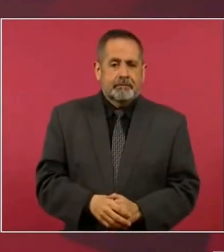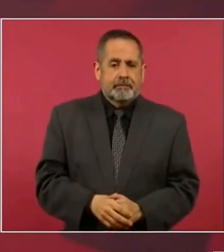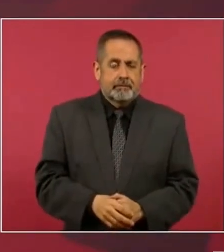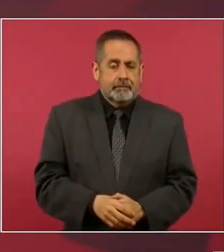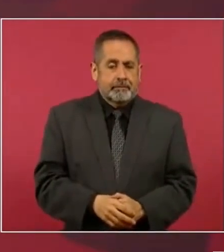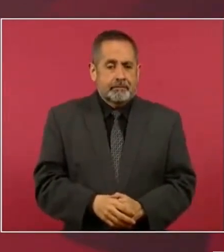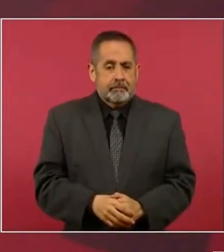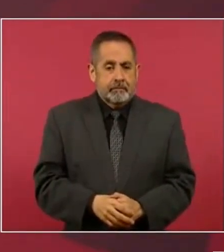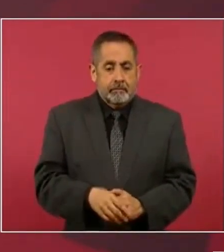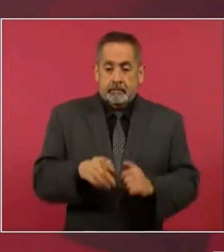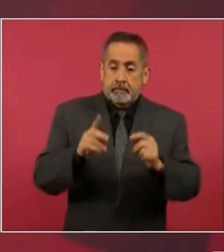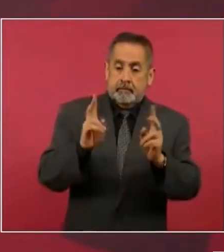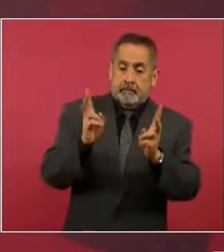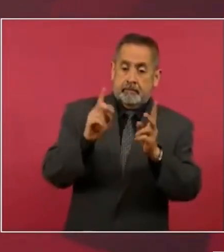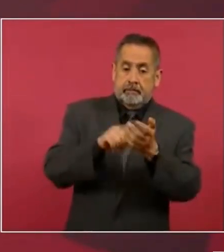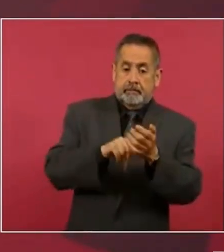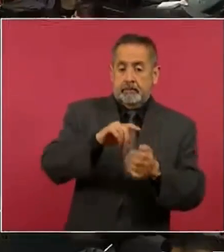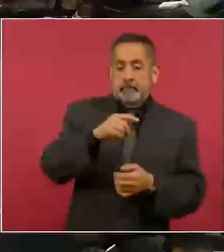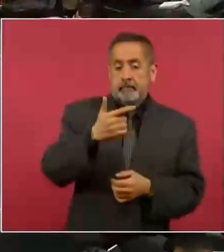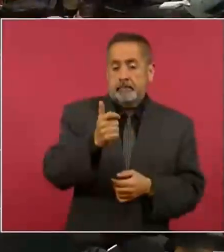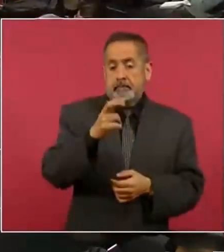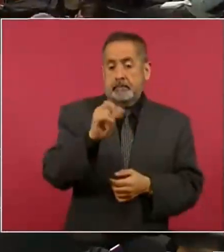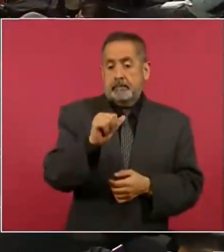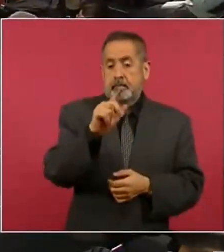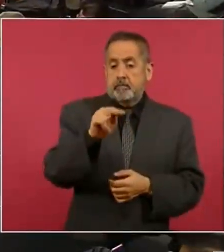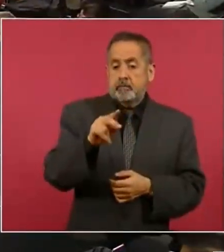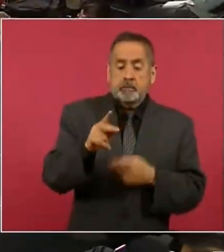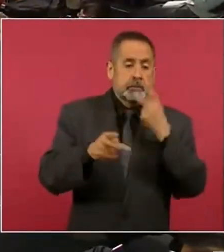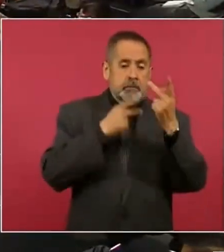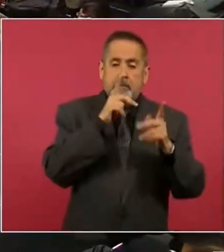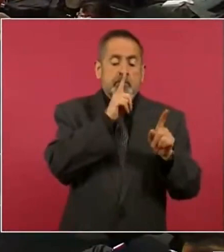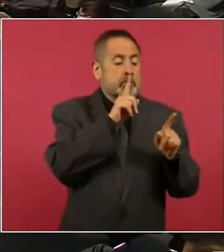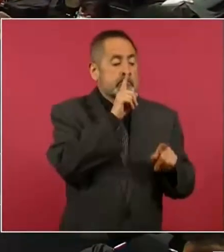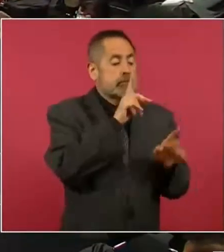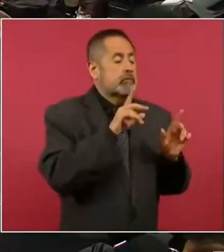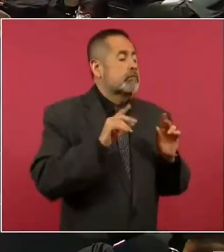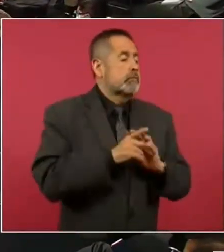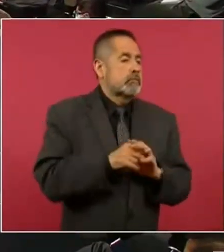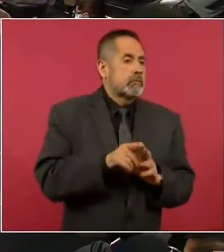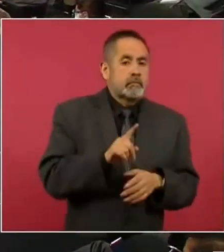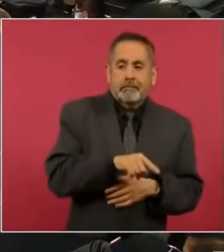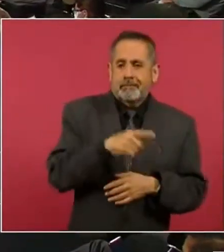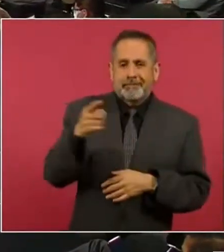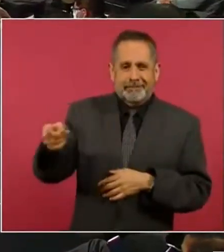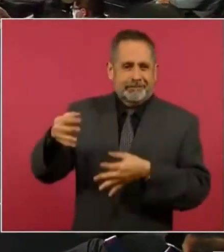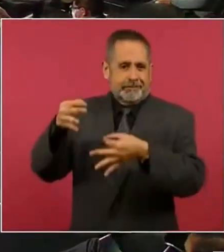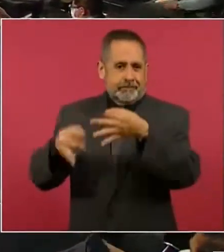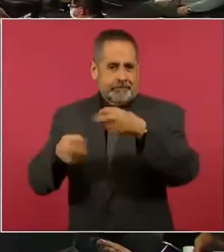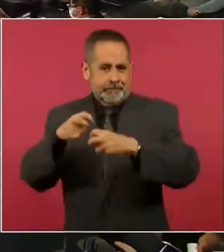No se toca el tema de García Luna, pero el de la ministra Yasmín, sí.